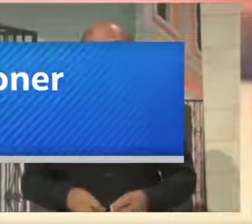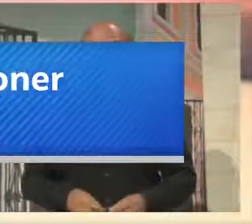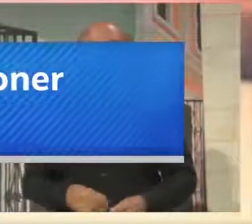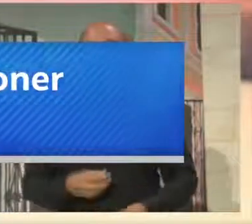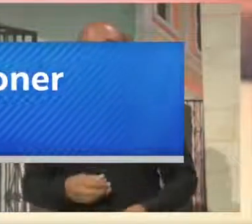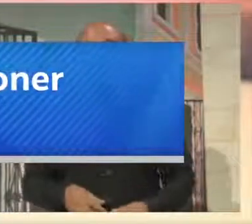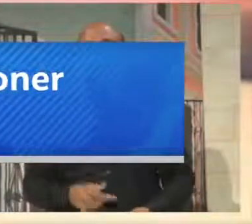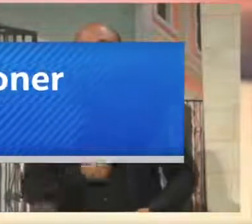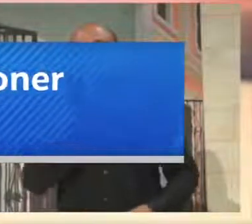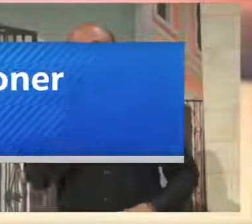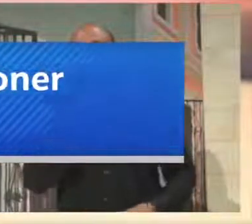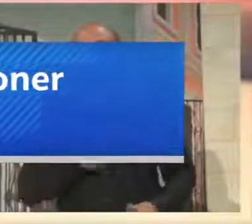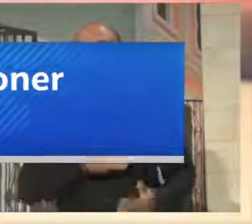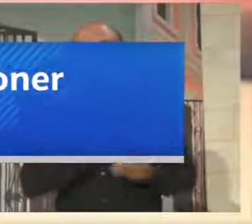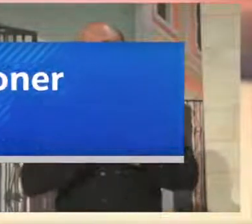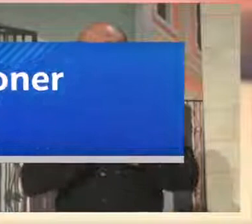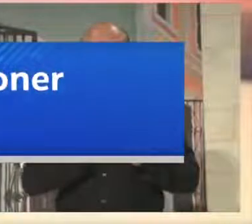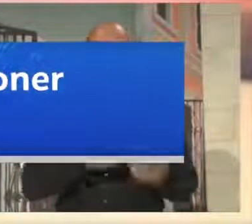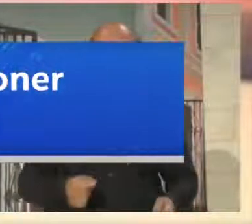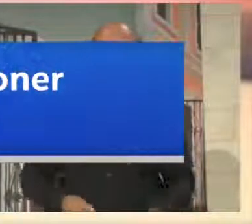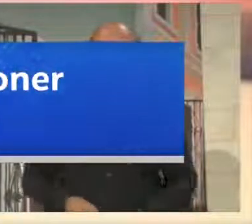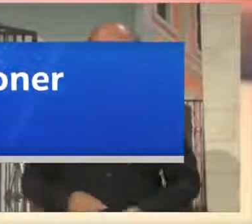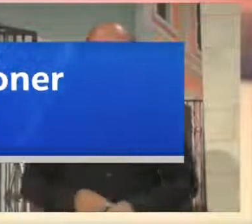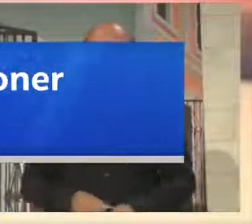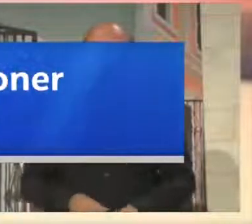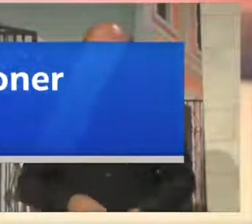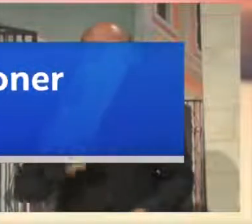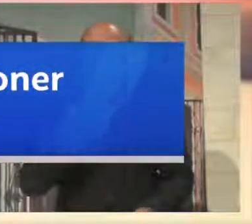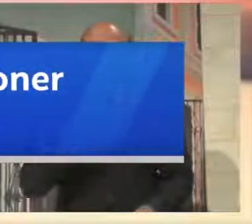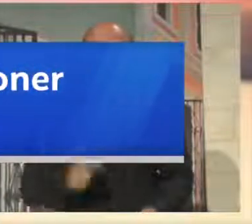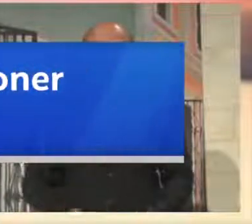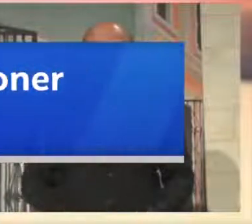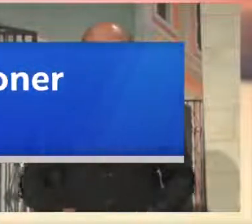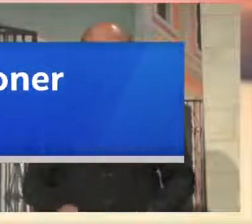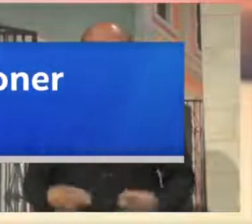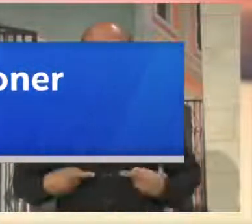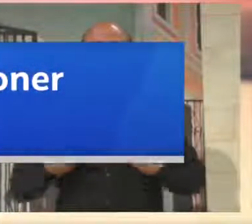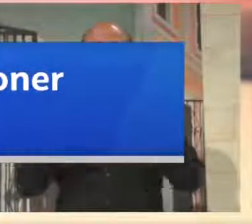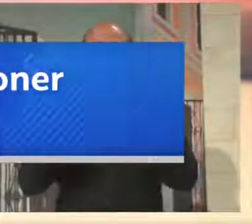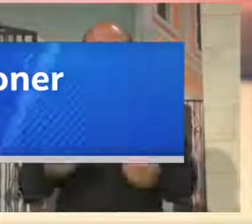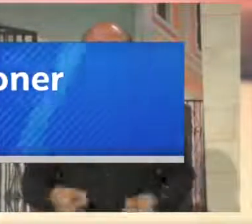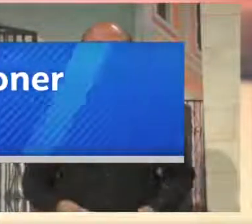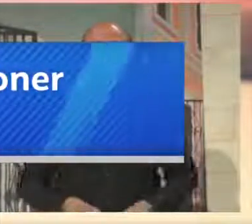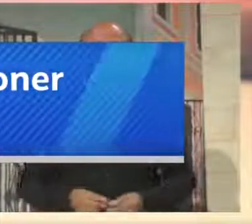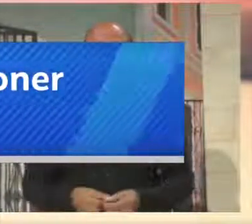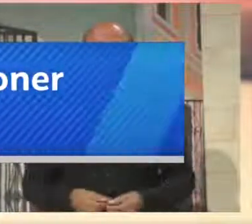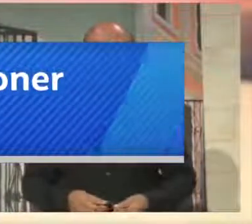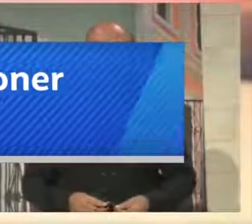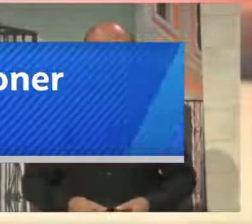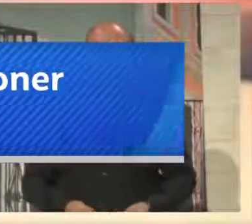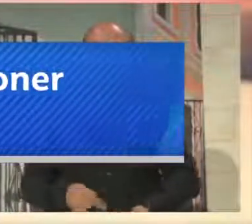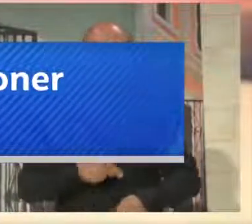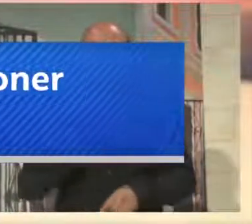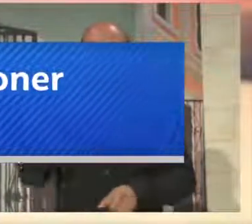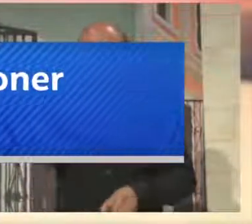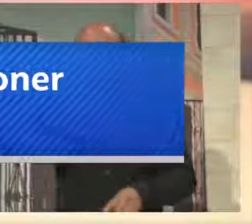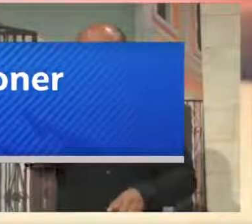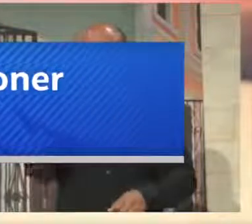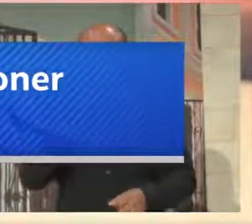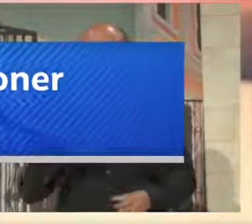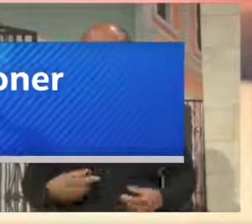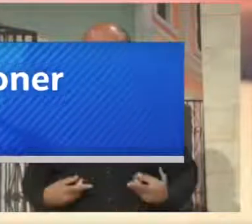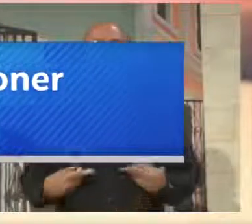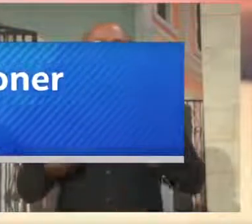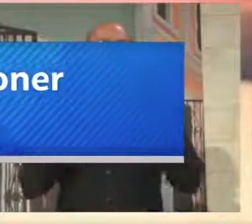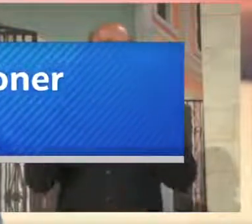esto nosotros le fuimos sumando un incentivo que está limitado en cuanto al número de horas que pueden hacer. Pero esto no los